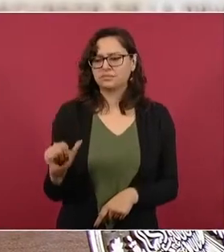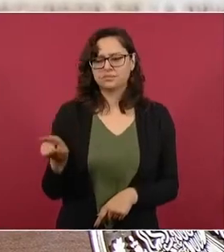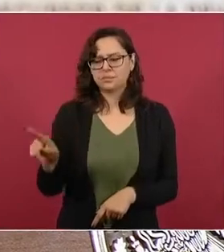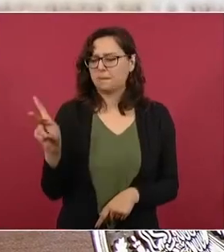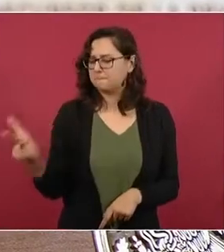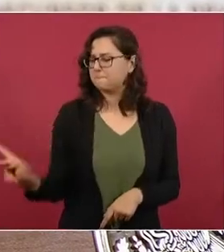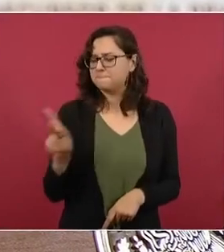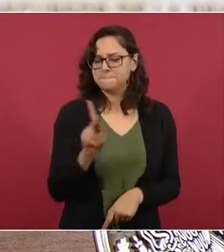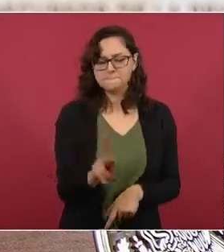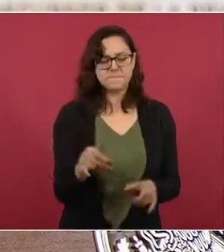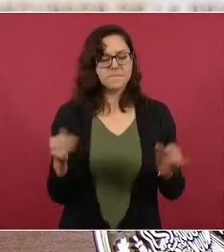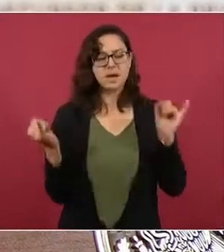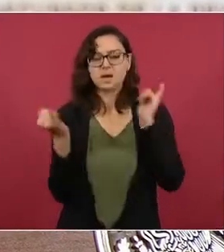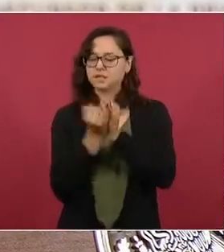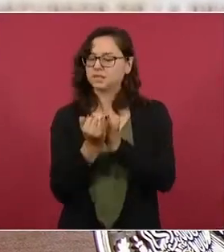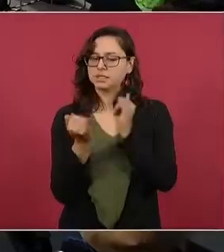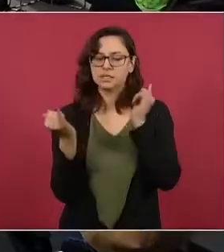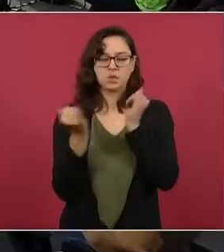de